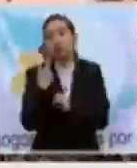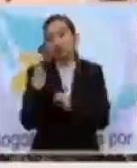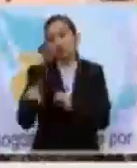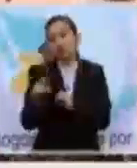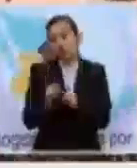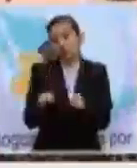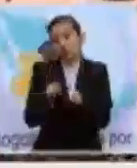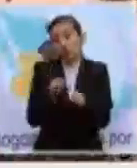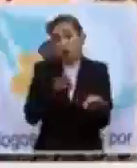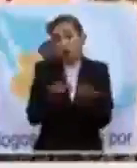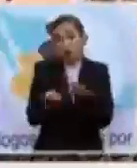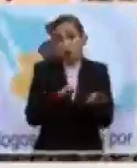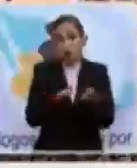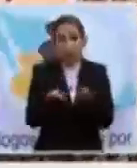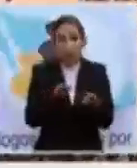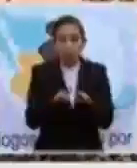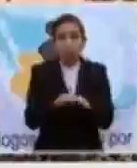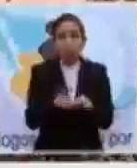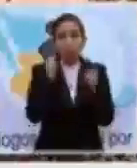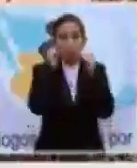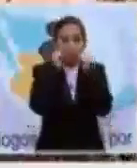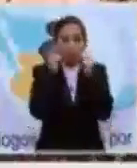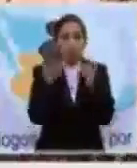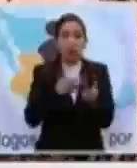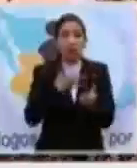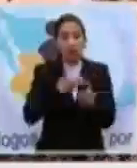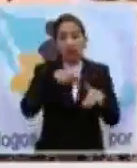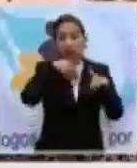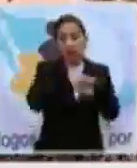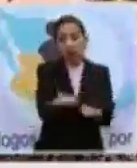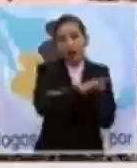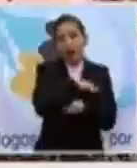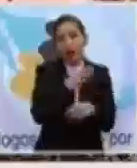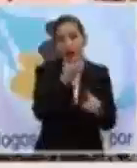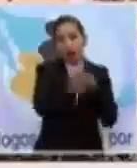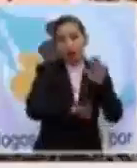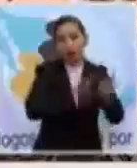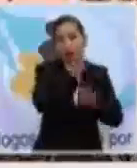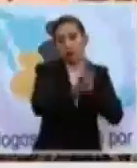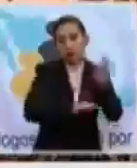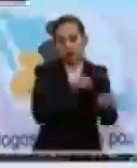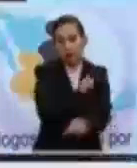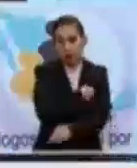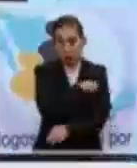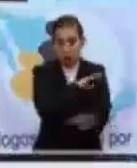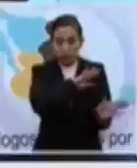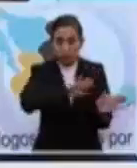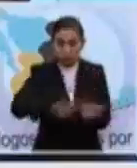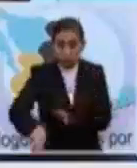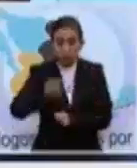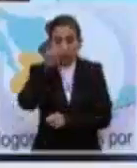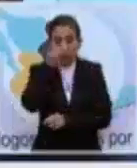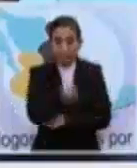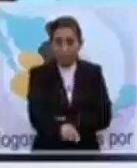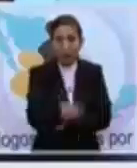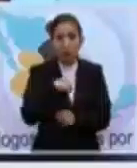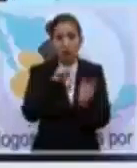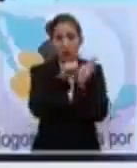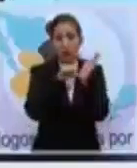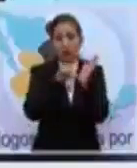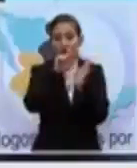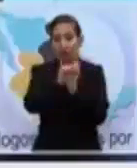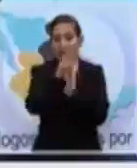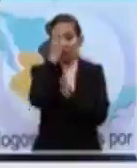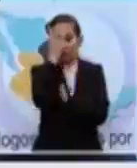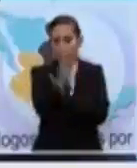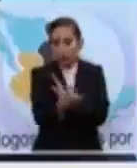de trabajo, no importe esto, sino que tengan el acceso a este tipo de servicios. Por otro lado, en ese mismo, el artículo